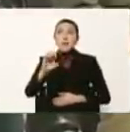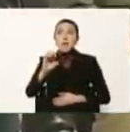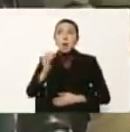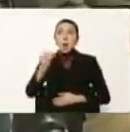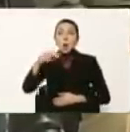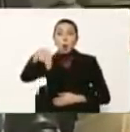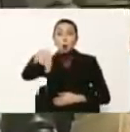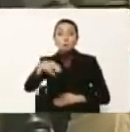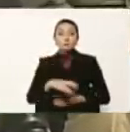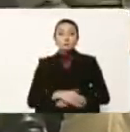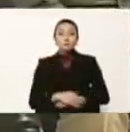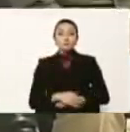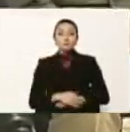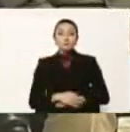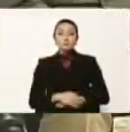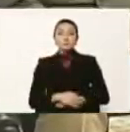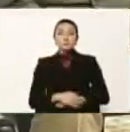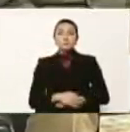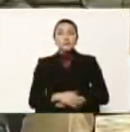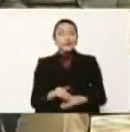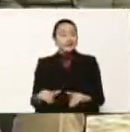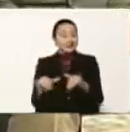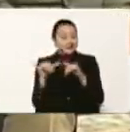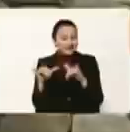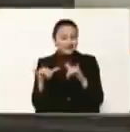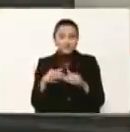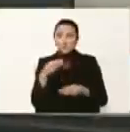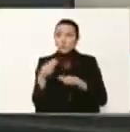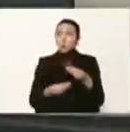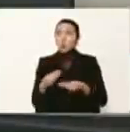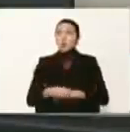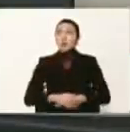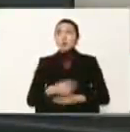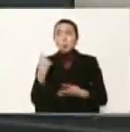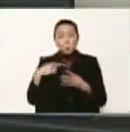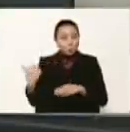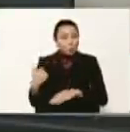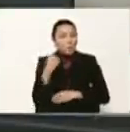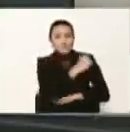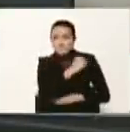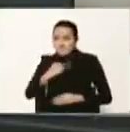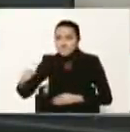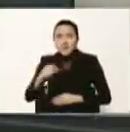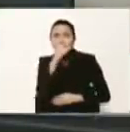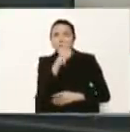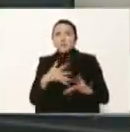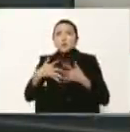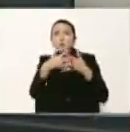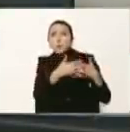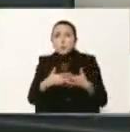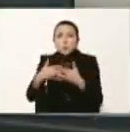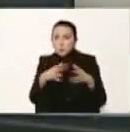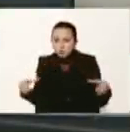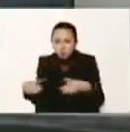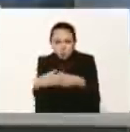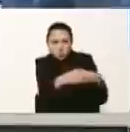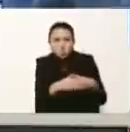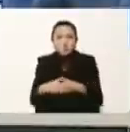Operación Gedeón. Igualmente, mercenarios estadounidenses, ya